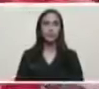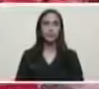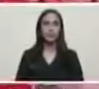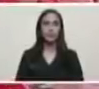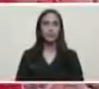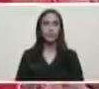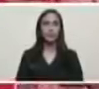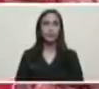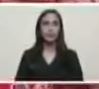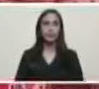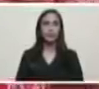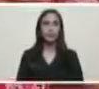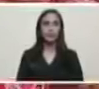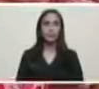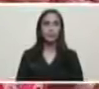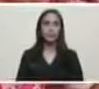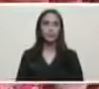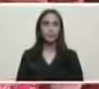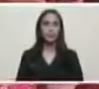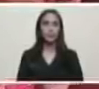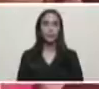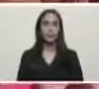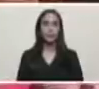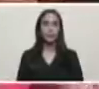a su vez a su